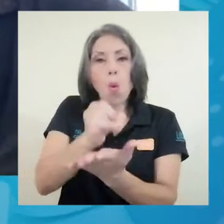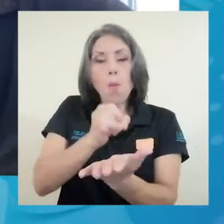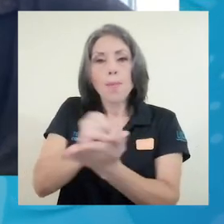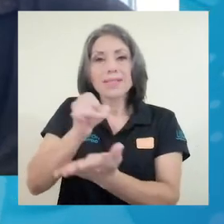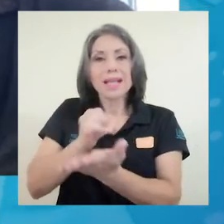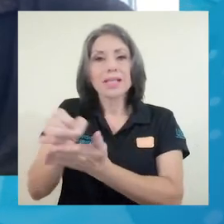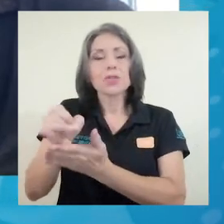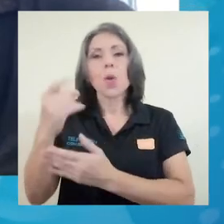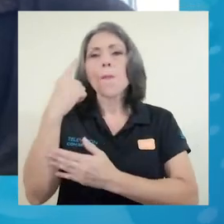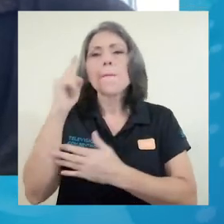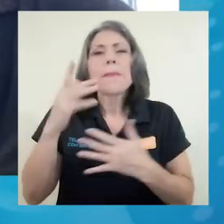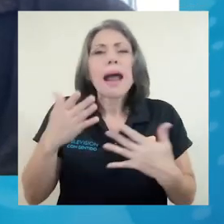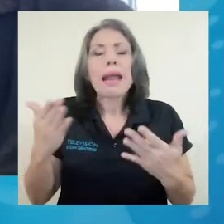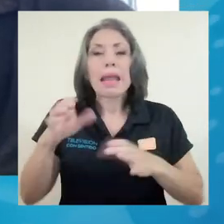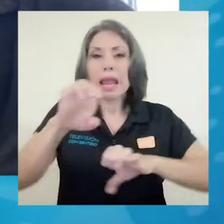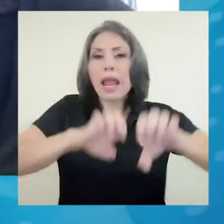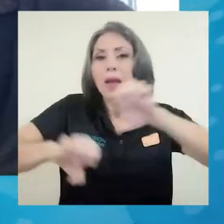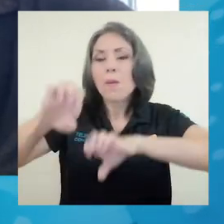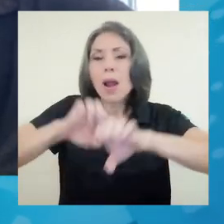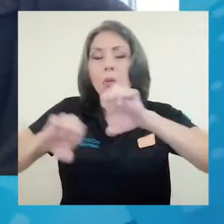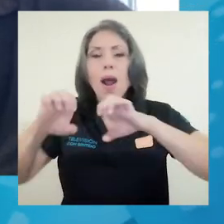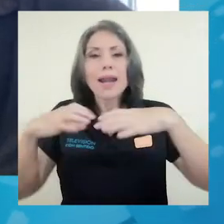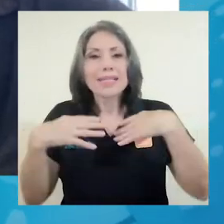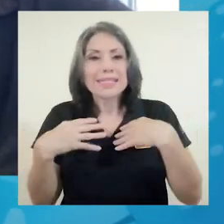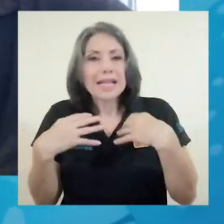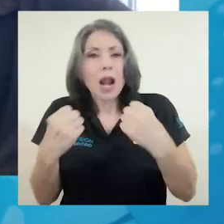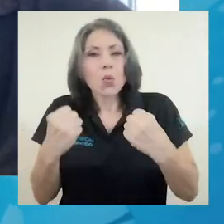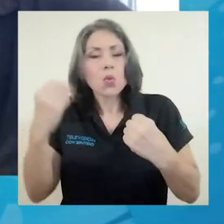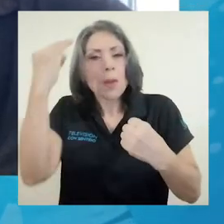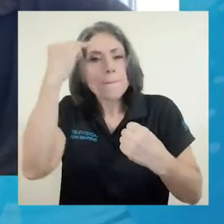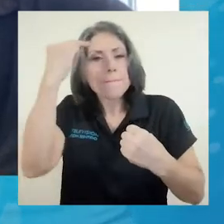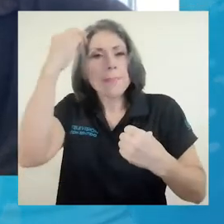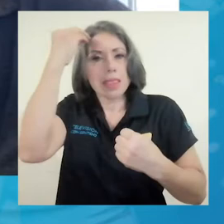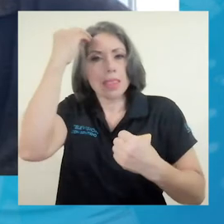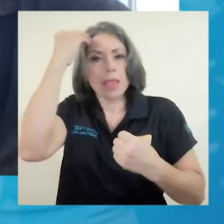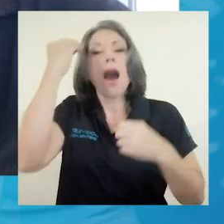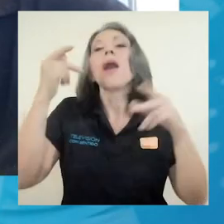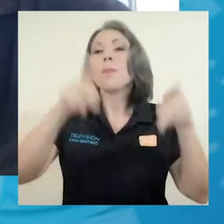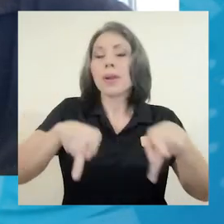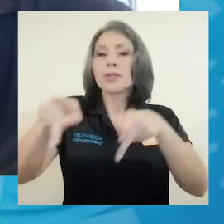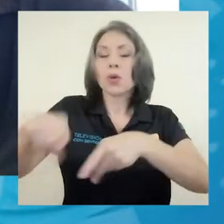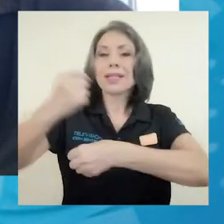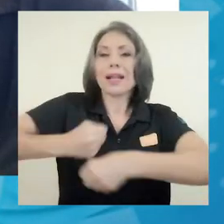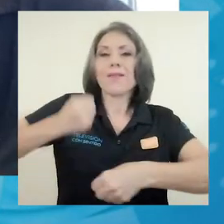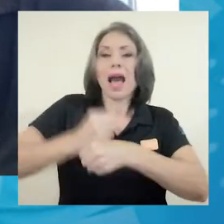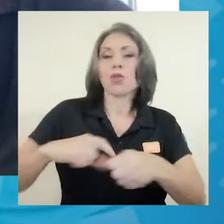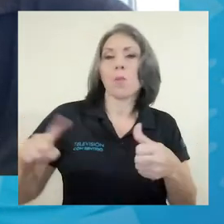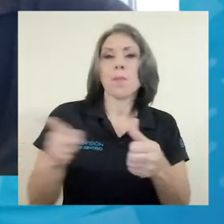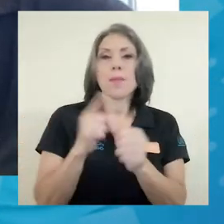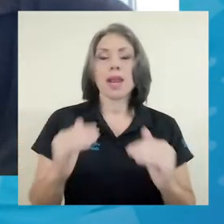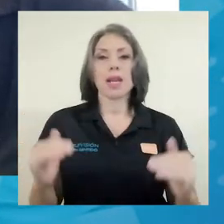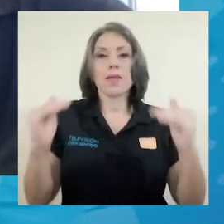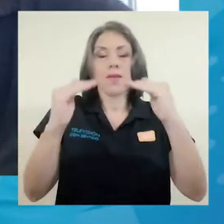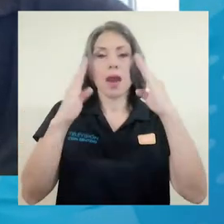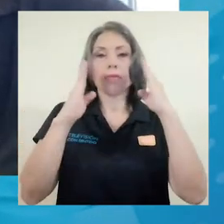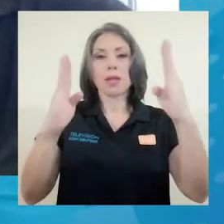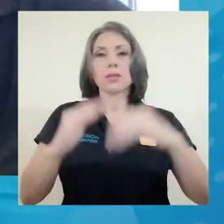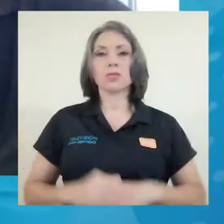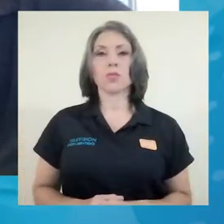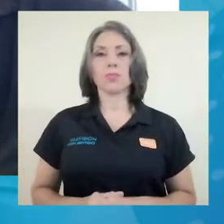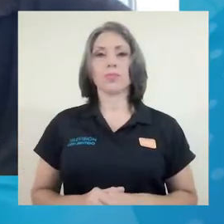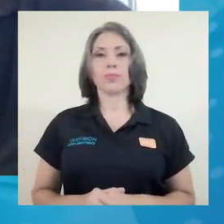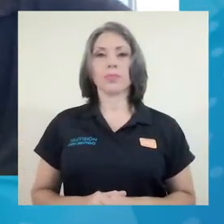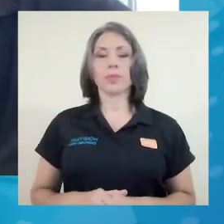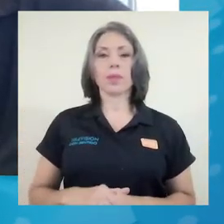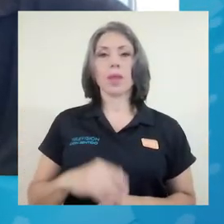mental de las personas que están trabajando en la primera línea de atención porque el doctor estaría este que incluye